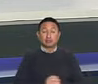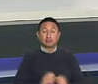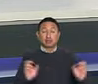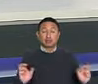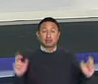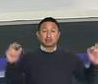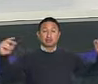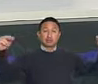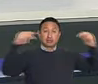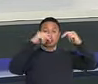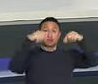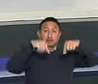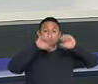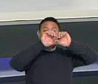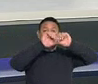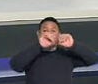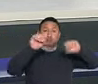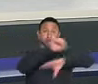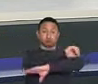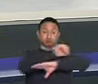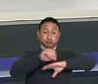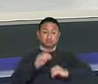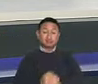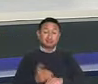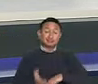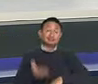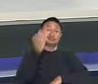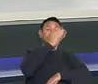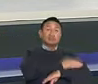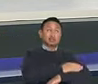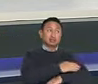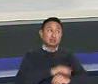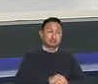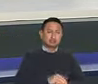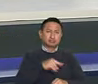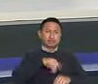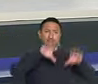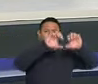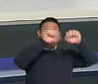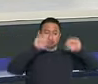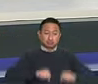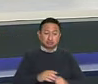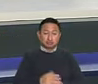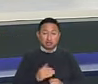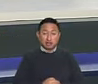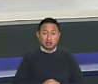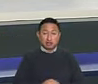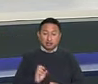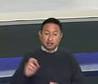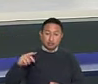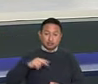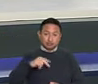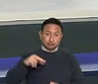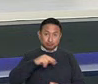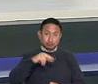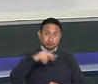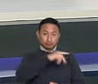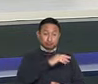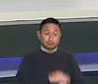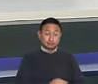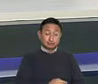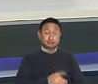la avenida Mariscal Sucre. La antigua estructura fue retirada hace varios meses y tienen que caminar por pasos improvisados, lo